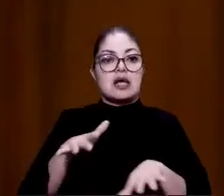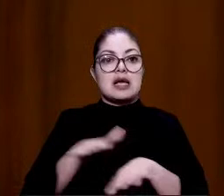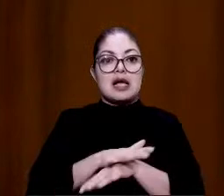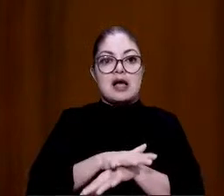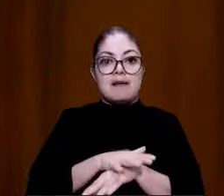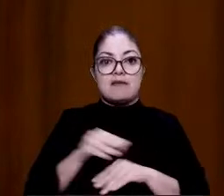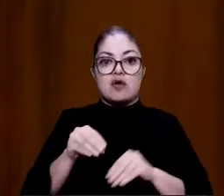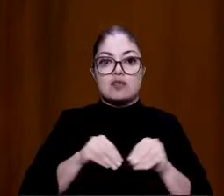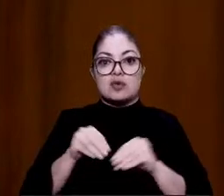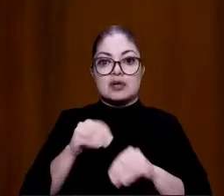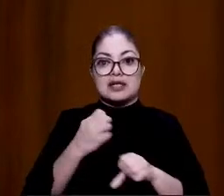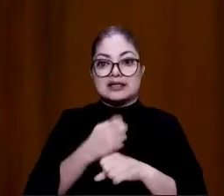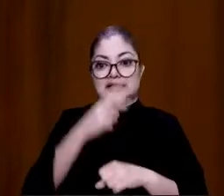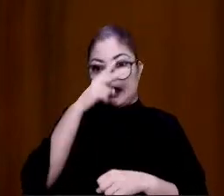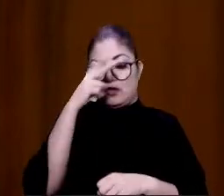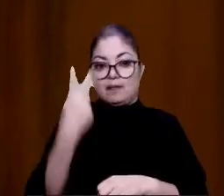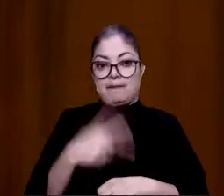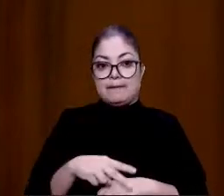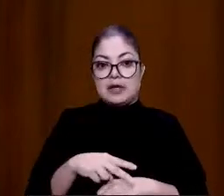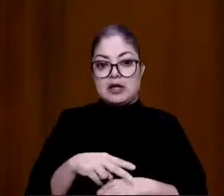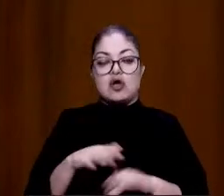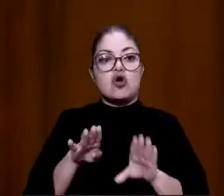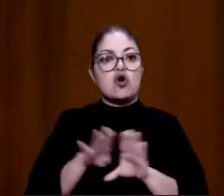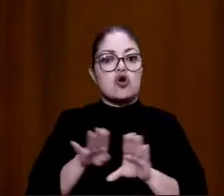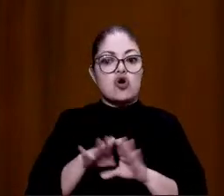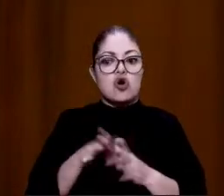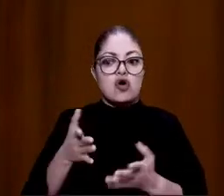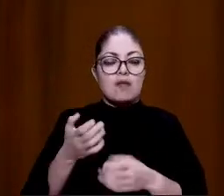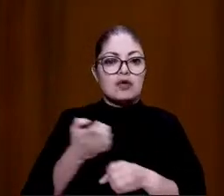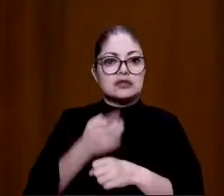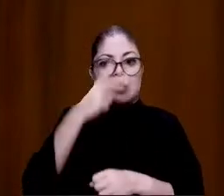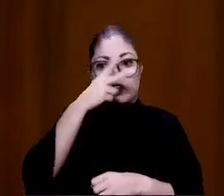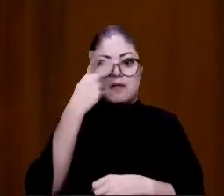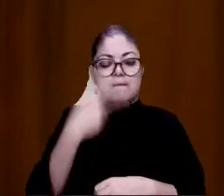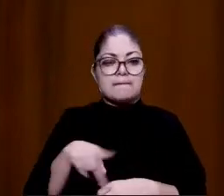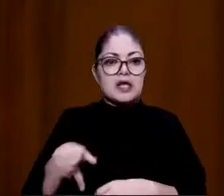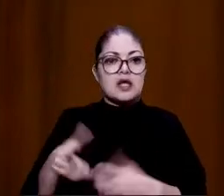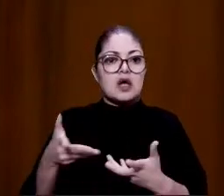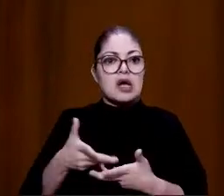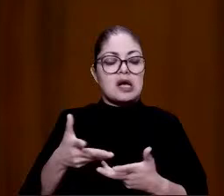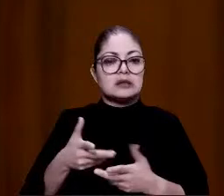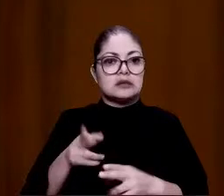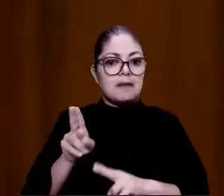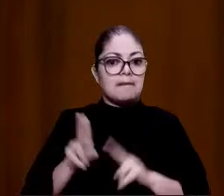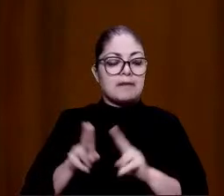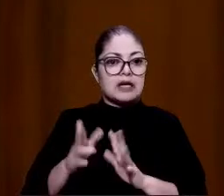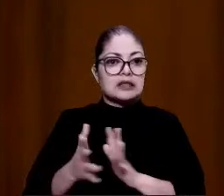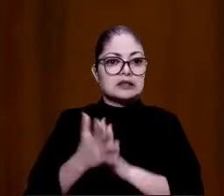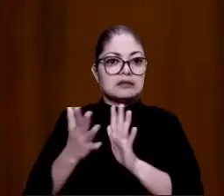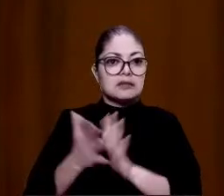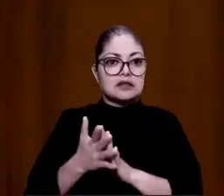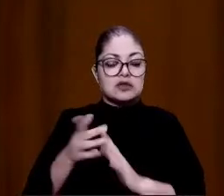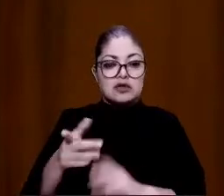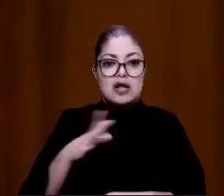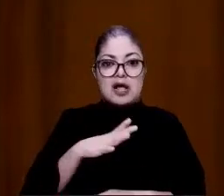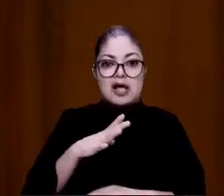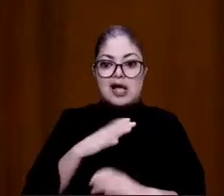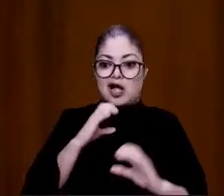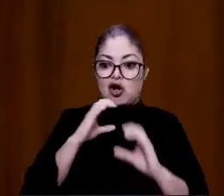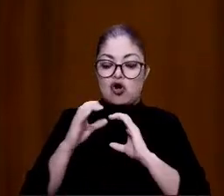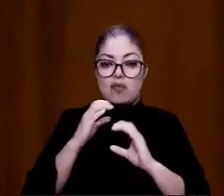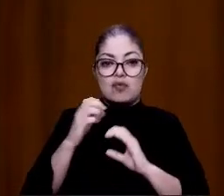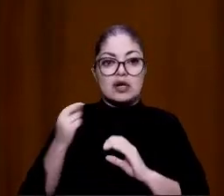Estado de México. ¿Cómo ha participado el Estado de México? Donde ustedes han visto, tenemos comunicación